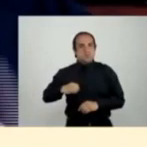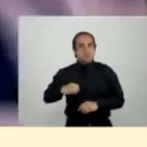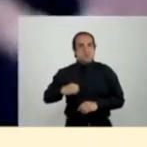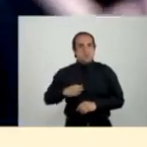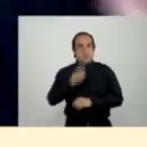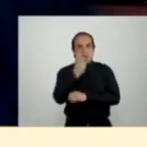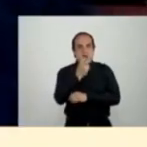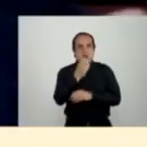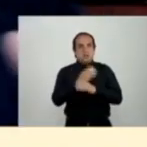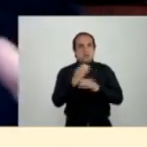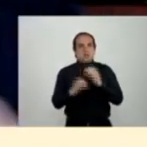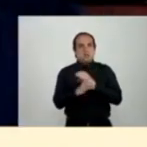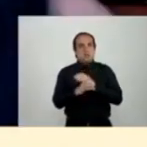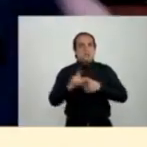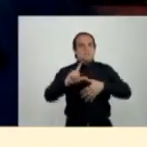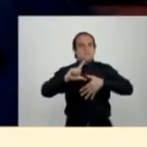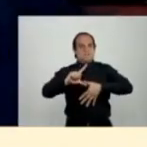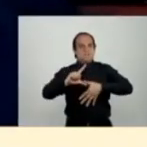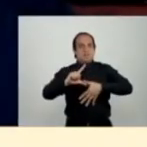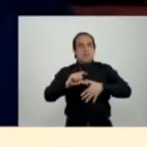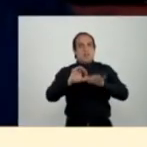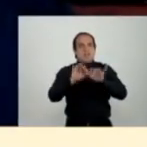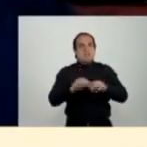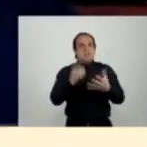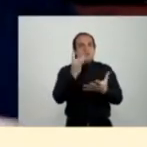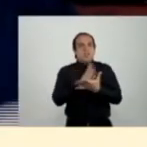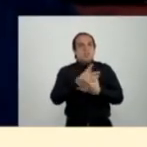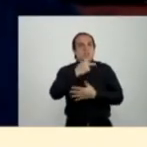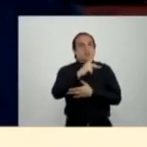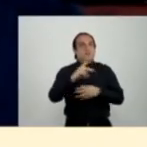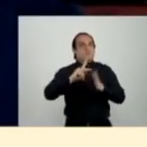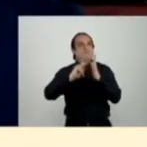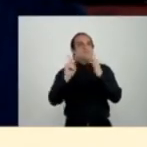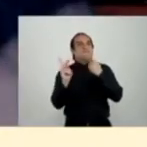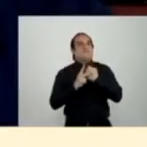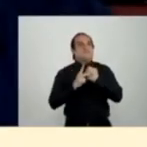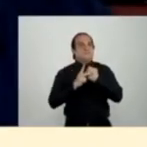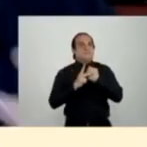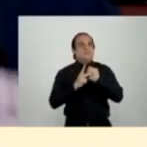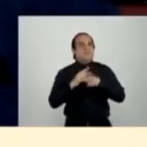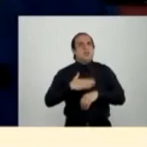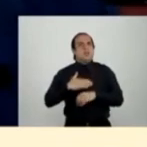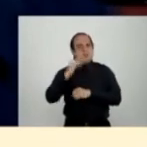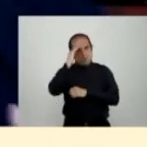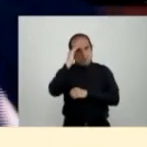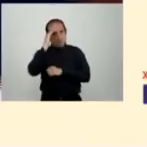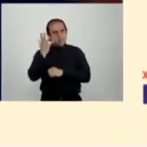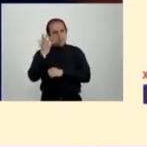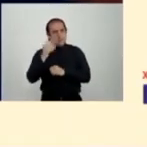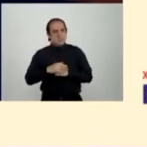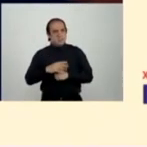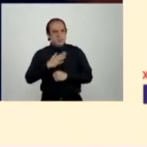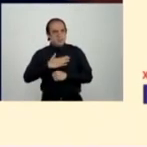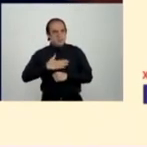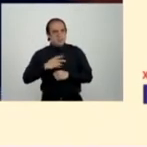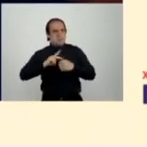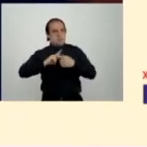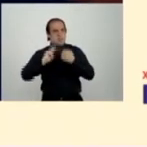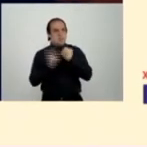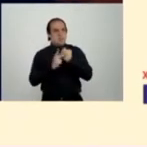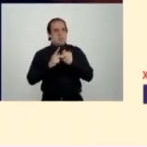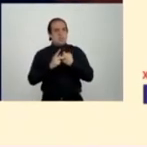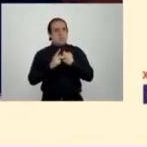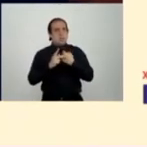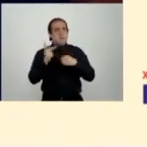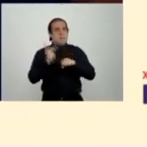precisamente por esa cosa latinoamericana a escribir exclusivamente de su país. Entonces yo decía, bueno, pero es que el país mío es un país que sucede en